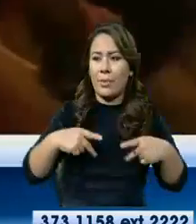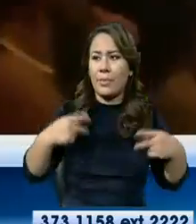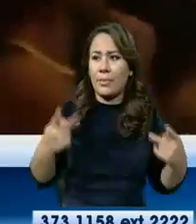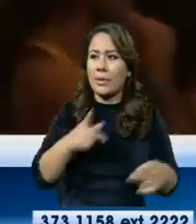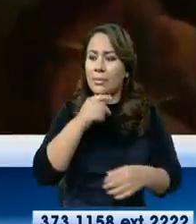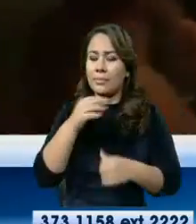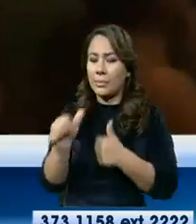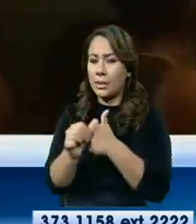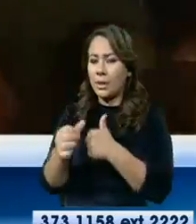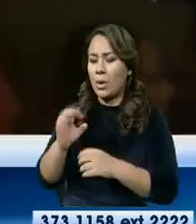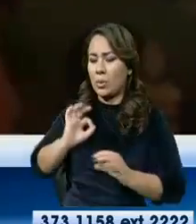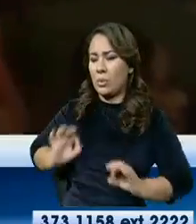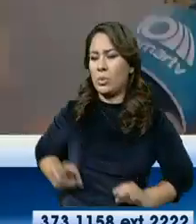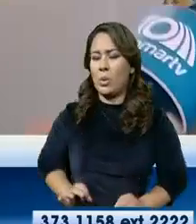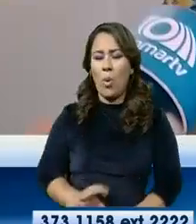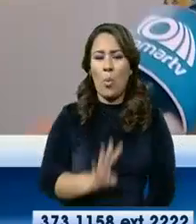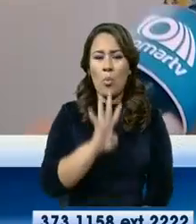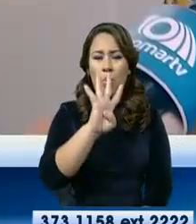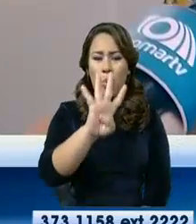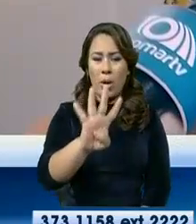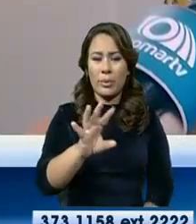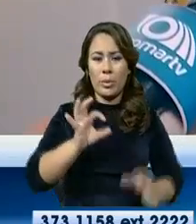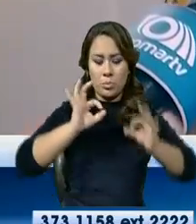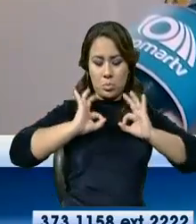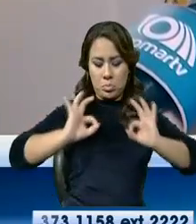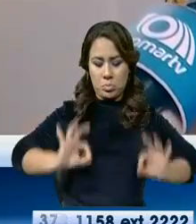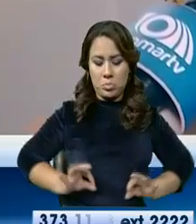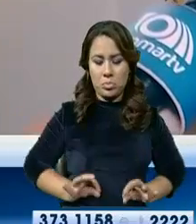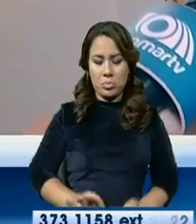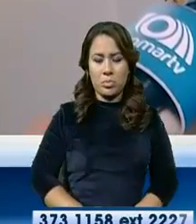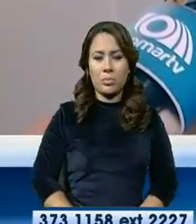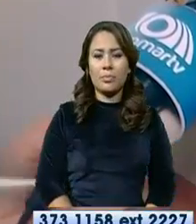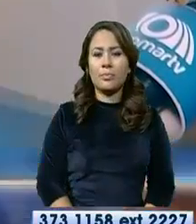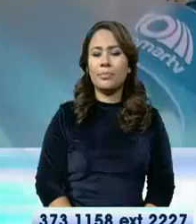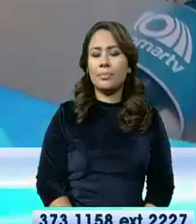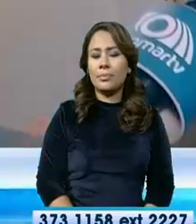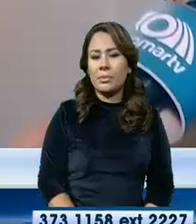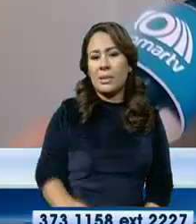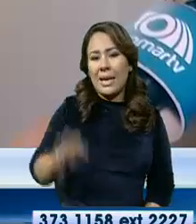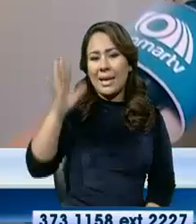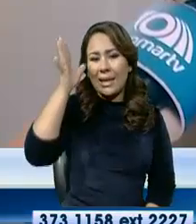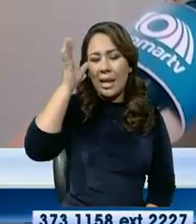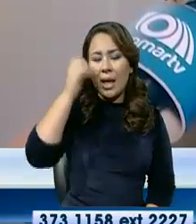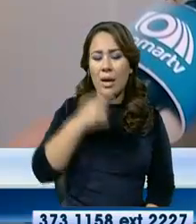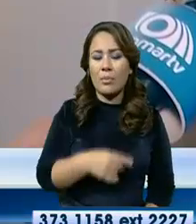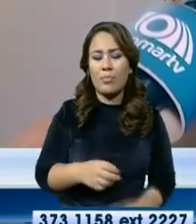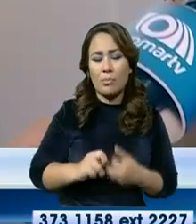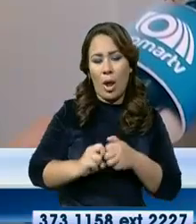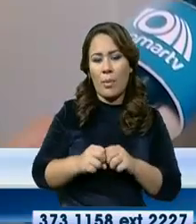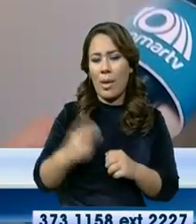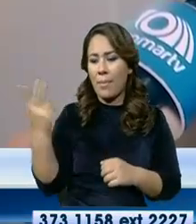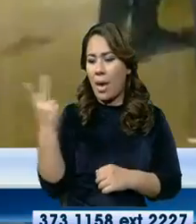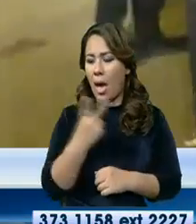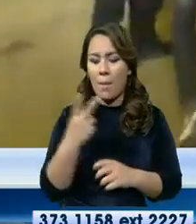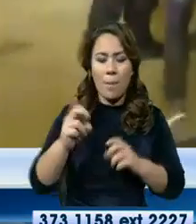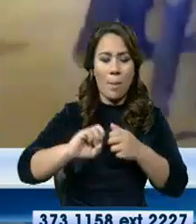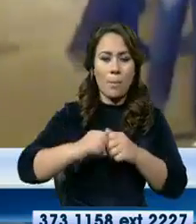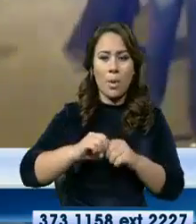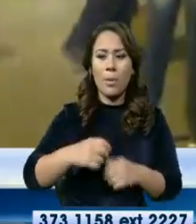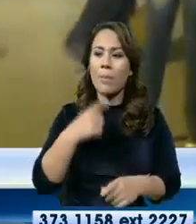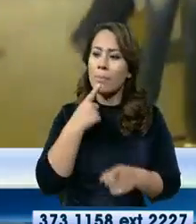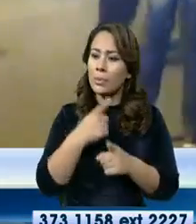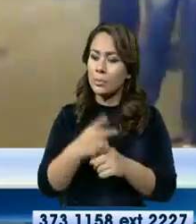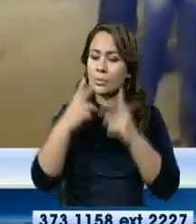a quemarropa con 4 disparos. Podríamos decir que posiblemente es un ajuste de cuentas en donde, pues, dentro de